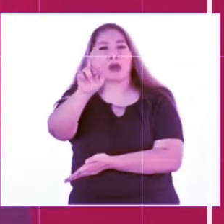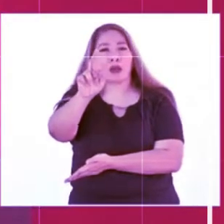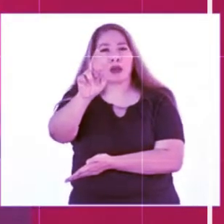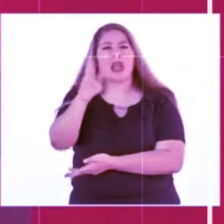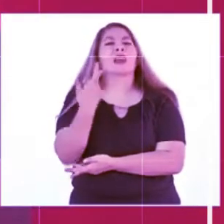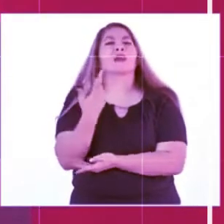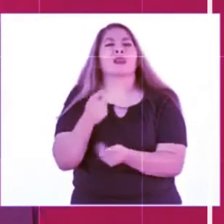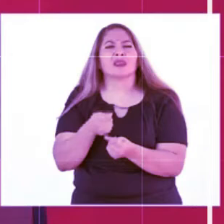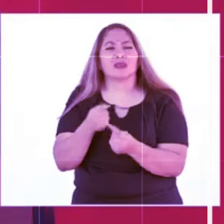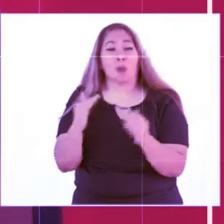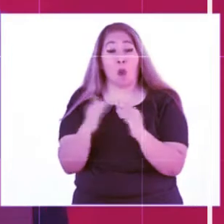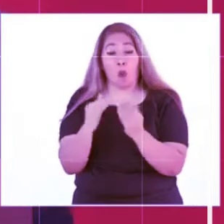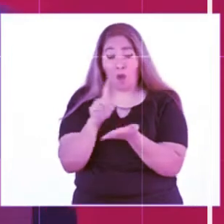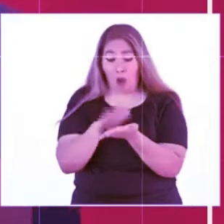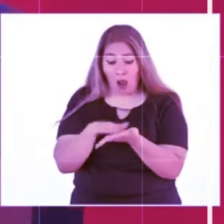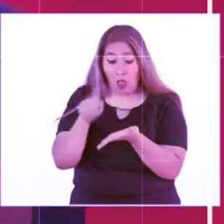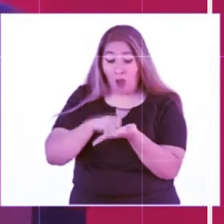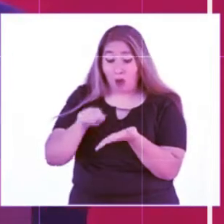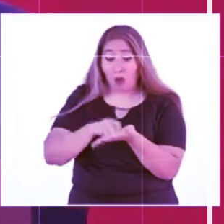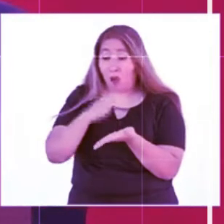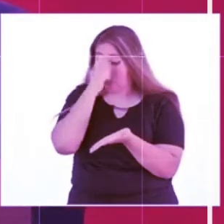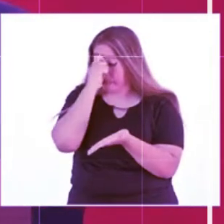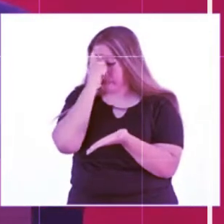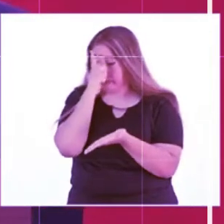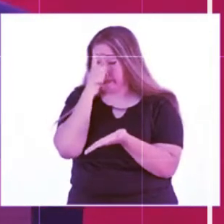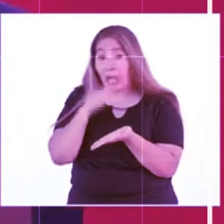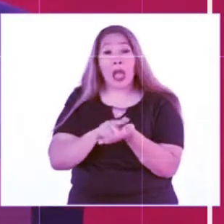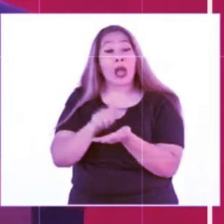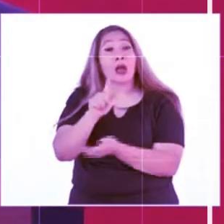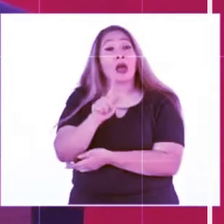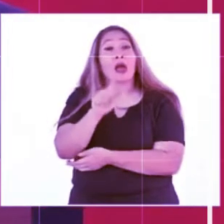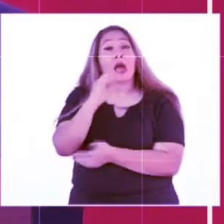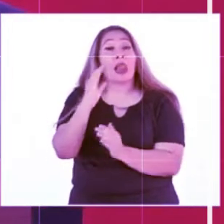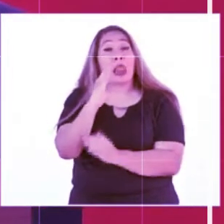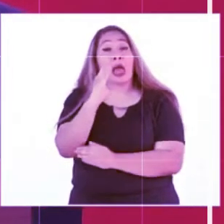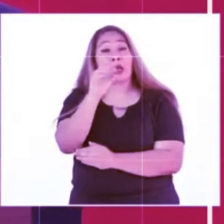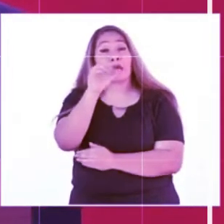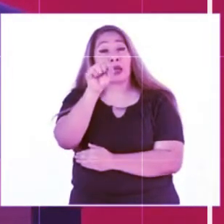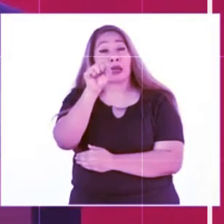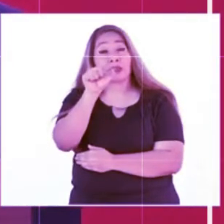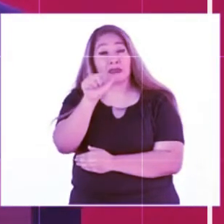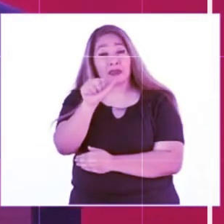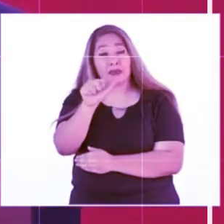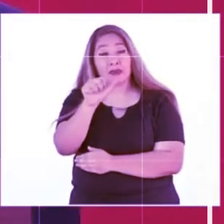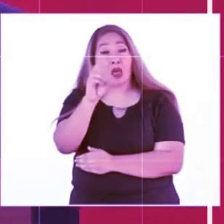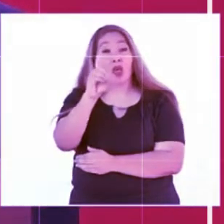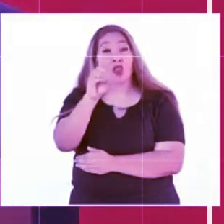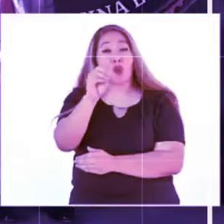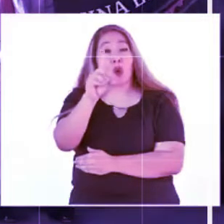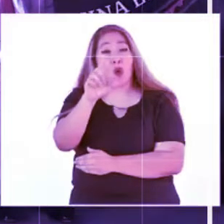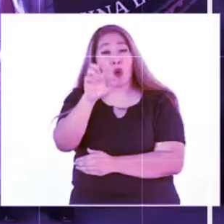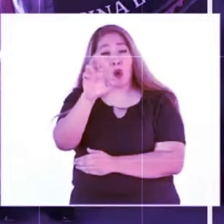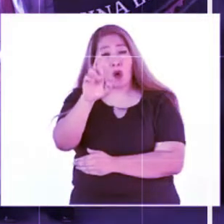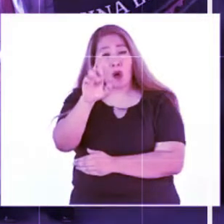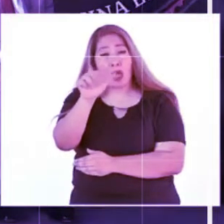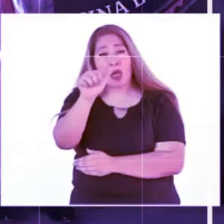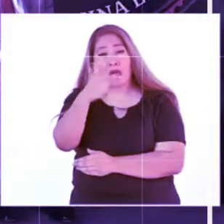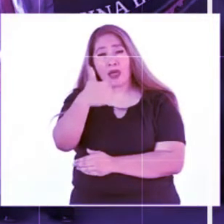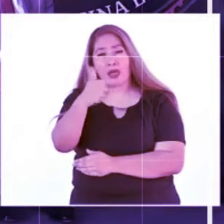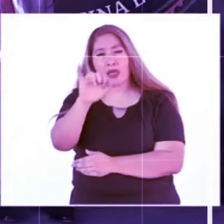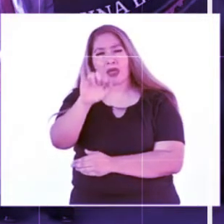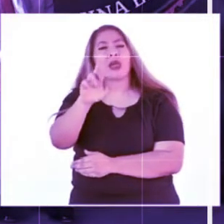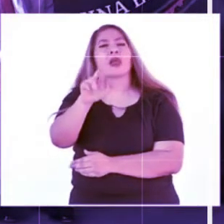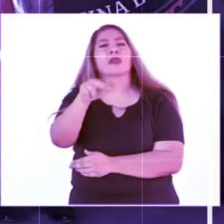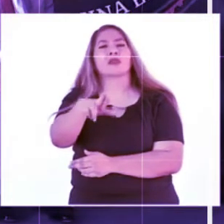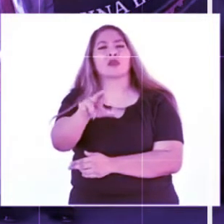casa del dolor ajeno. Allí se narra que luego de una de